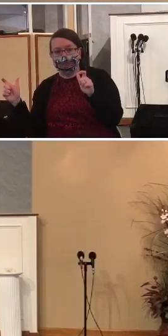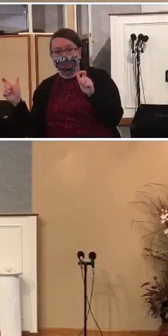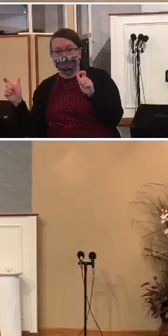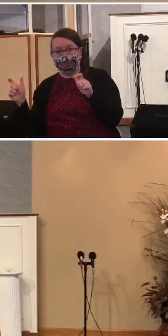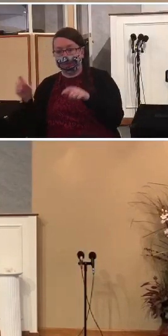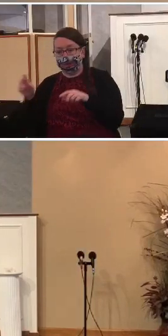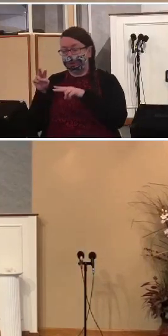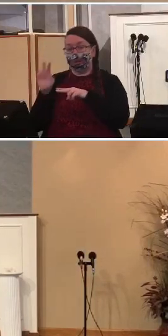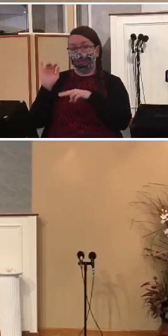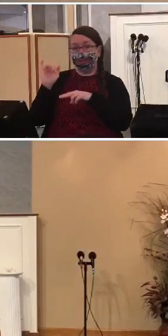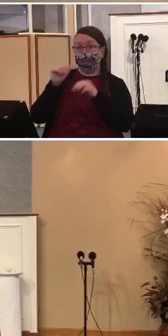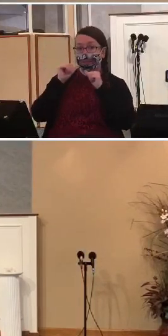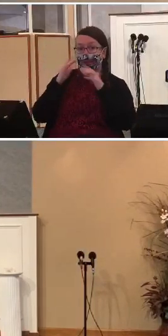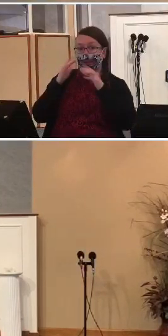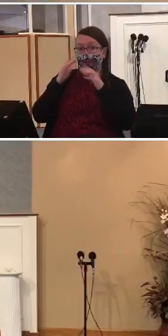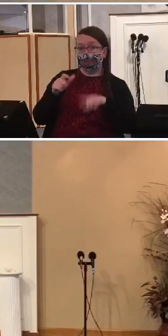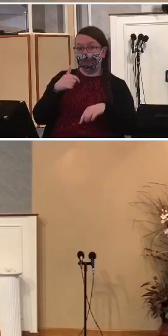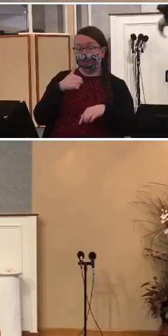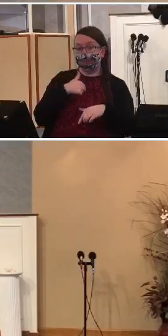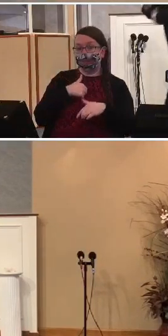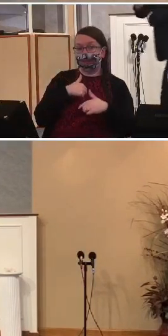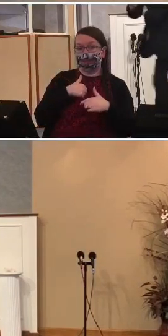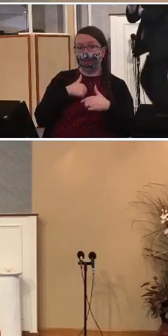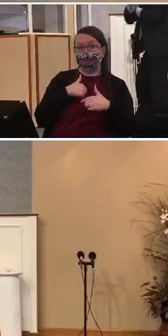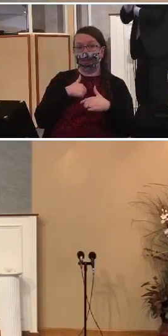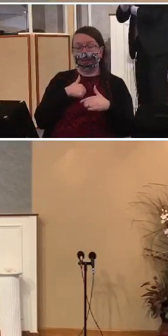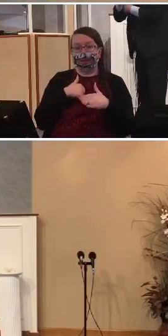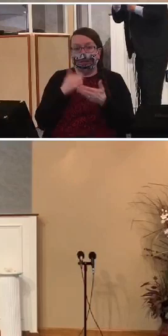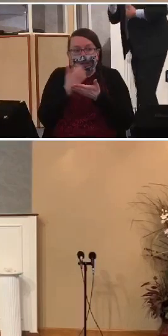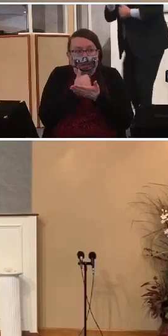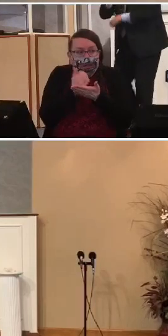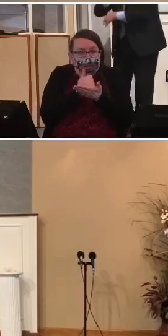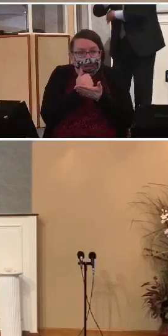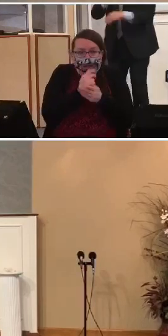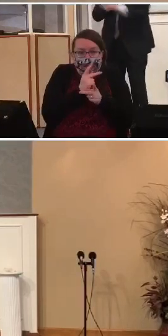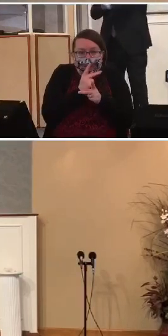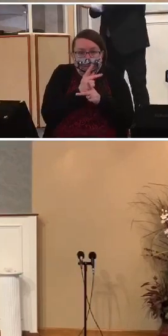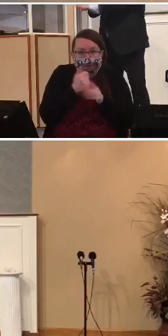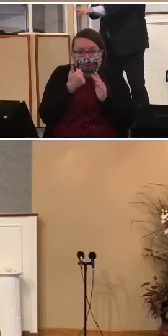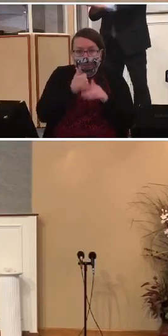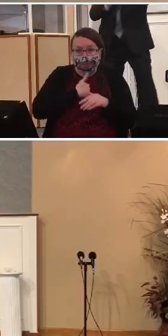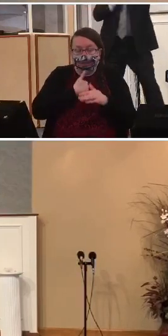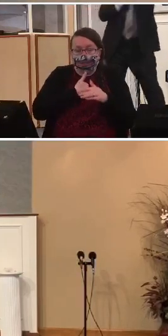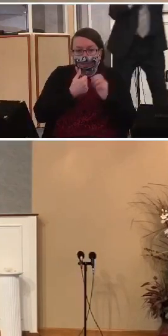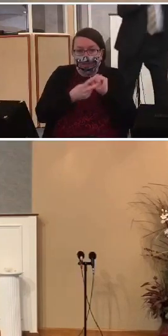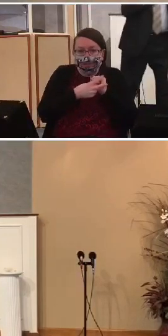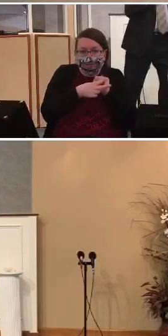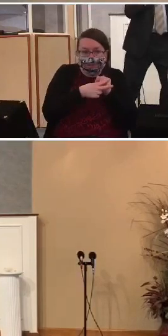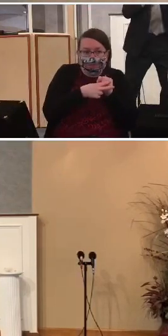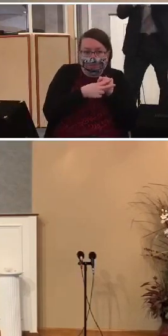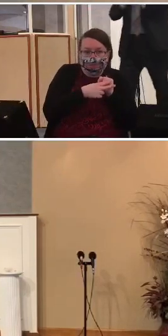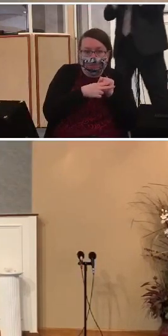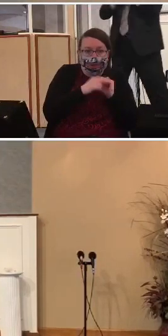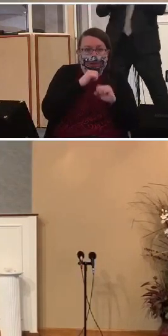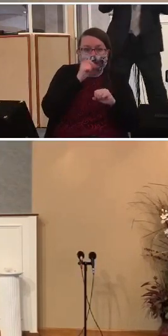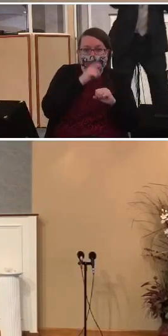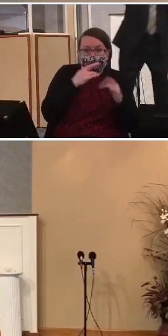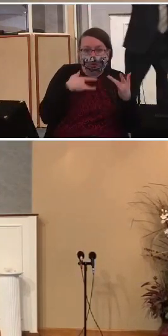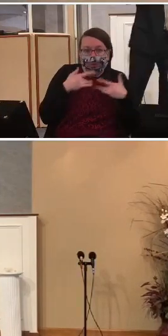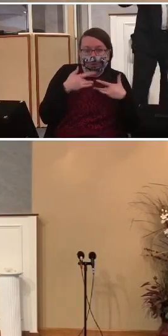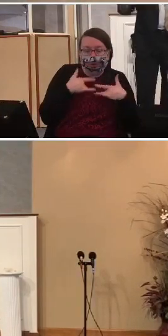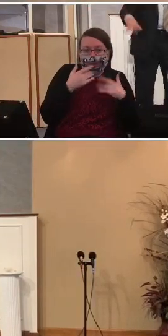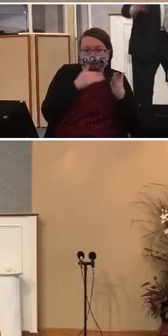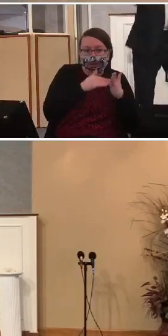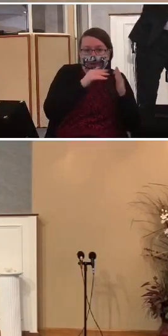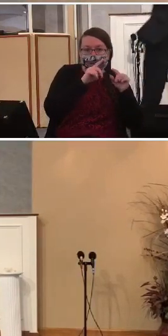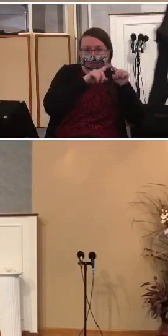bendición que está sucediéndome. Yo voy a agarrarla y la voy a sostener para mí y me la voy a llevar para que yo no tenga que preocuparme más y yo pueda